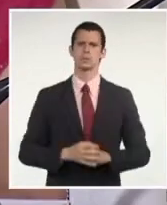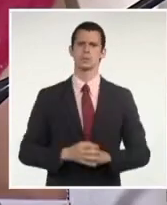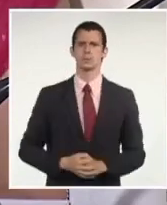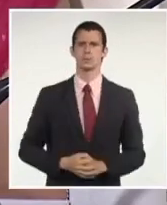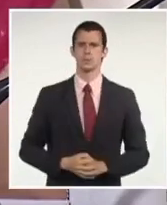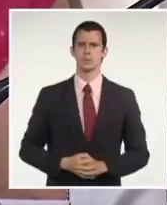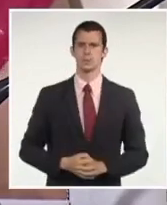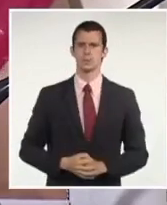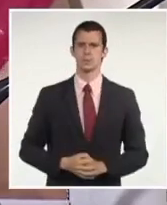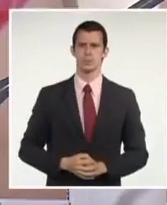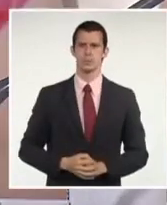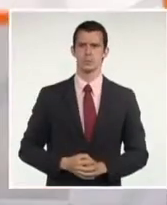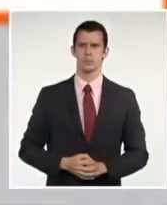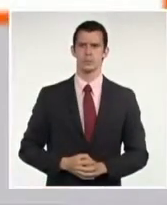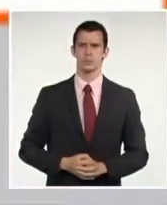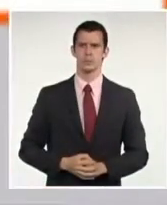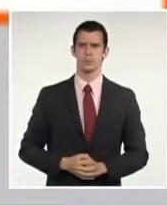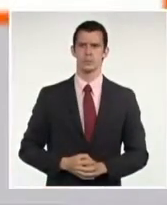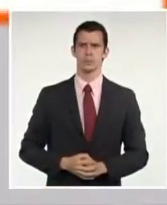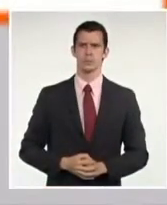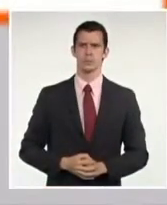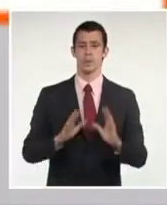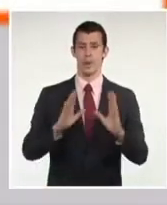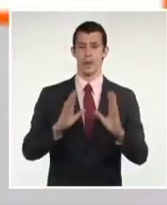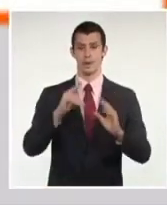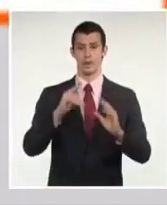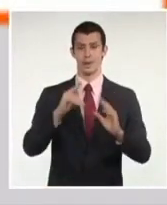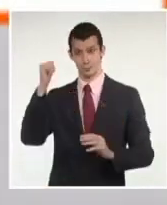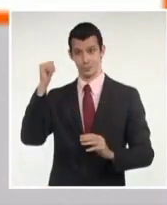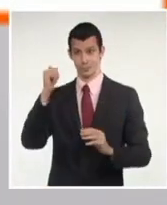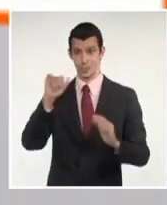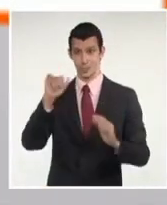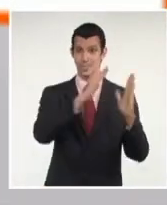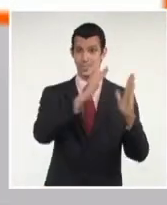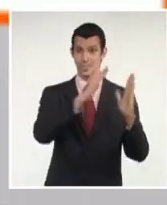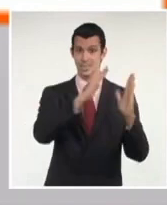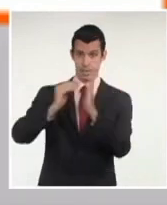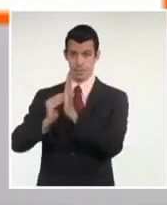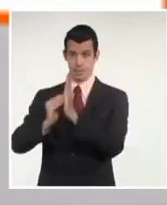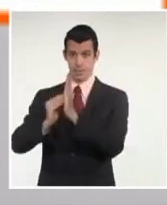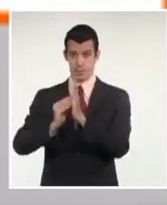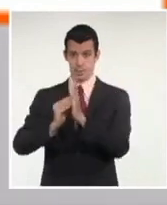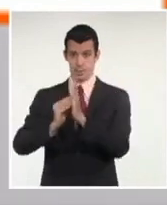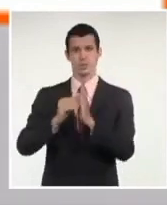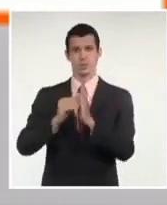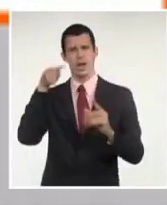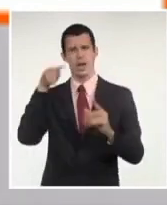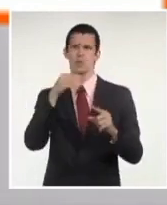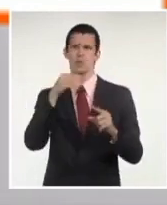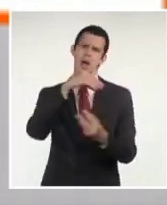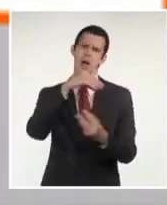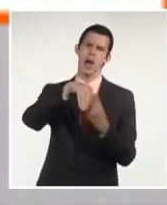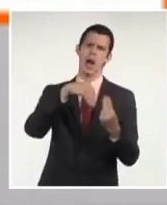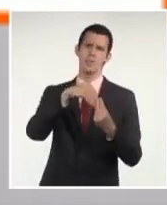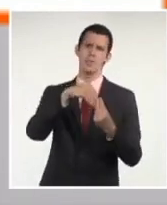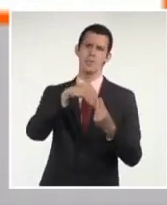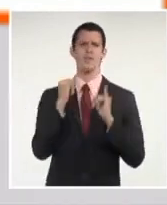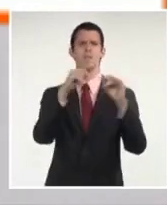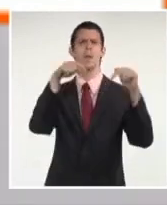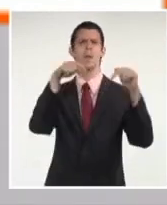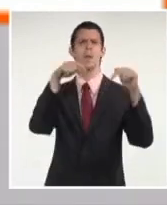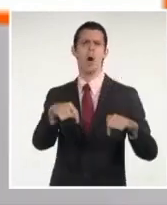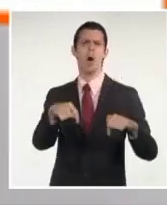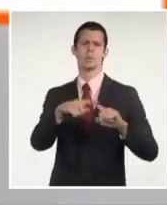semestre, el 41, como semestre, fíjense, esto es muy dinámico. Uno dice en 6 meses, pero